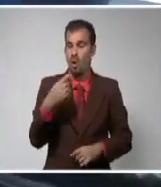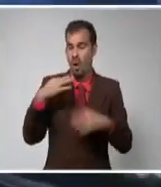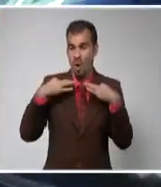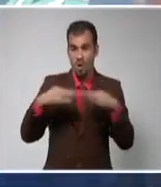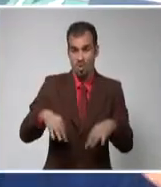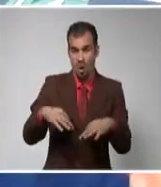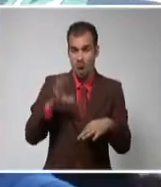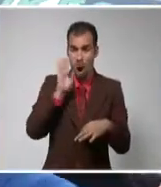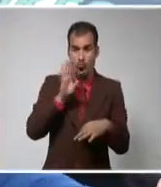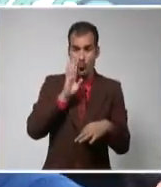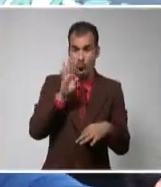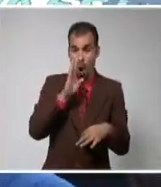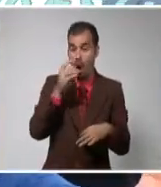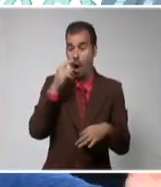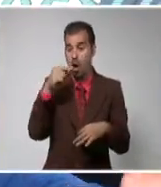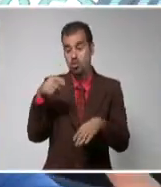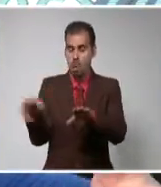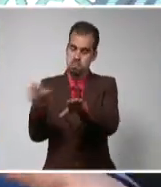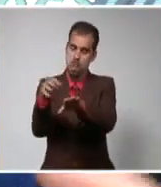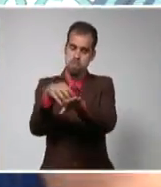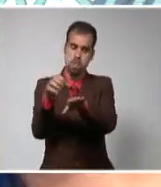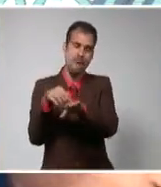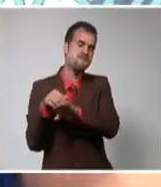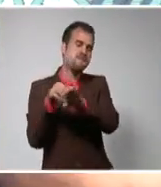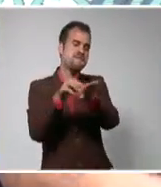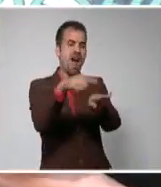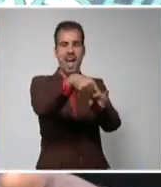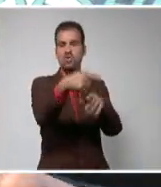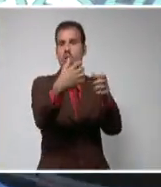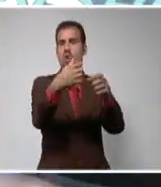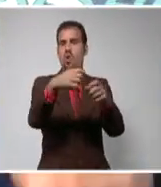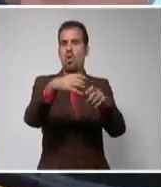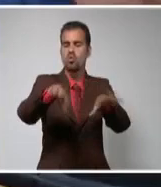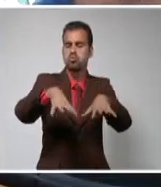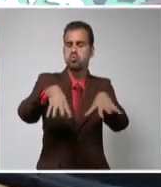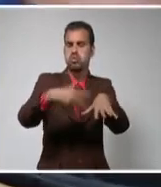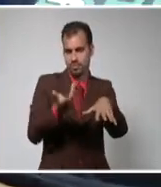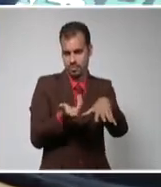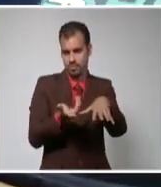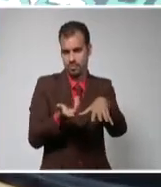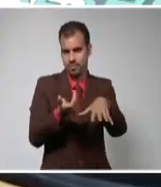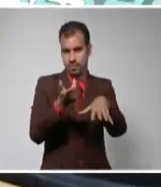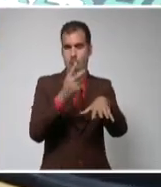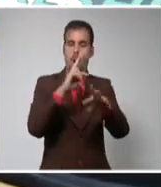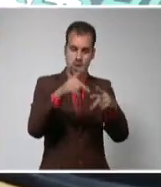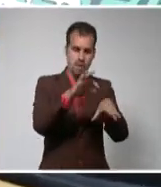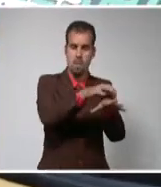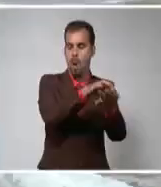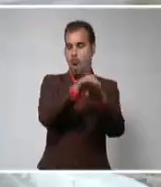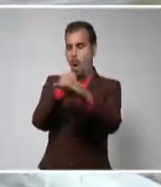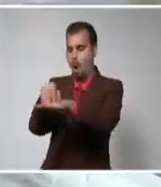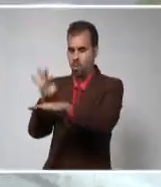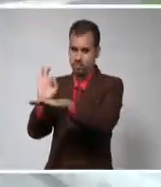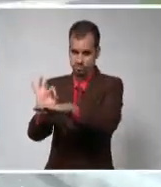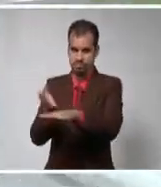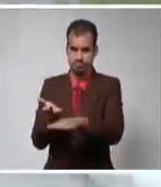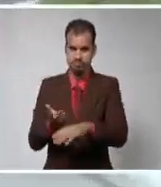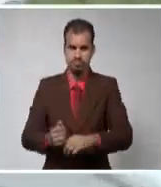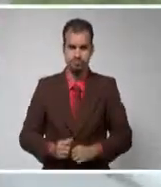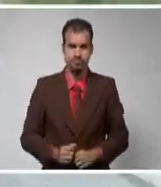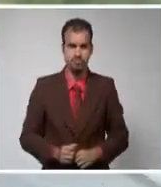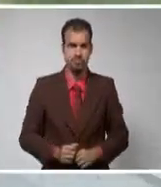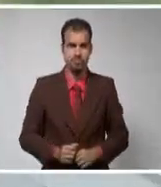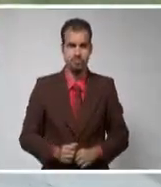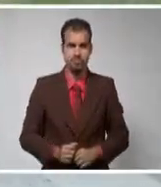o recogemos la ropa que ya fueron lavadas en el lavatín y también las trasladamos aquí hasta el punto. En el